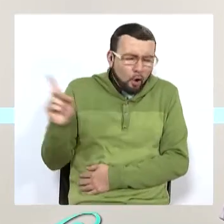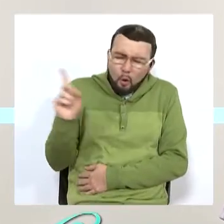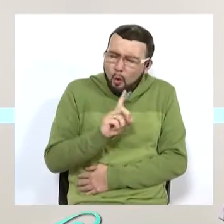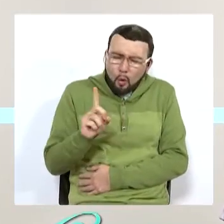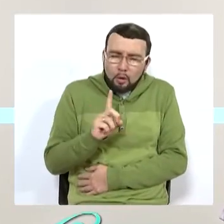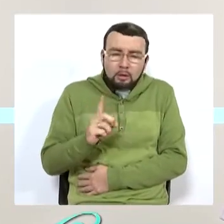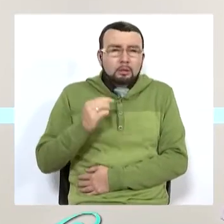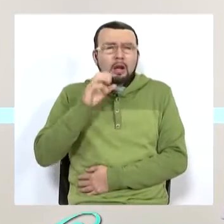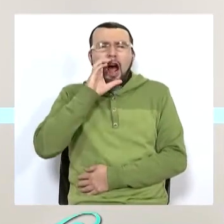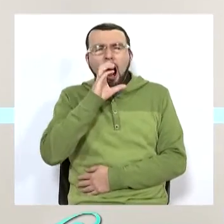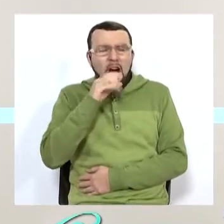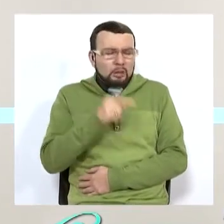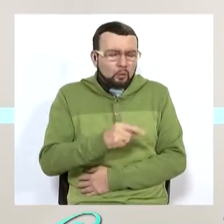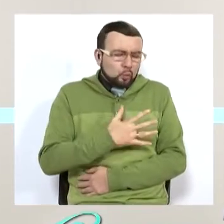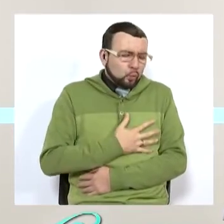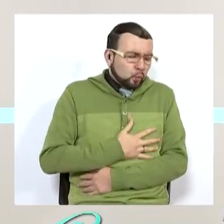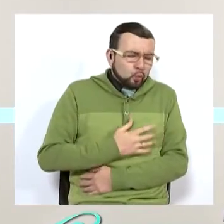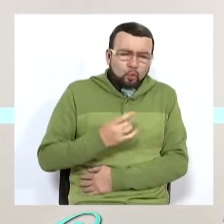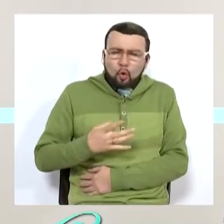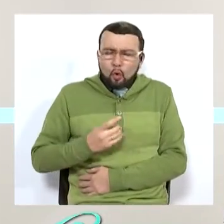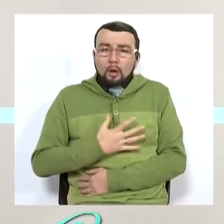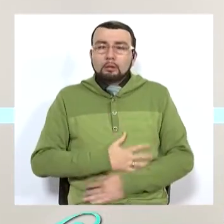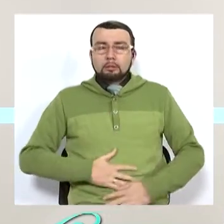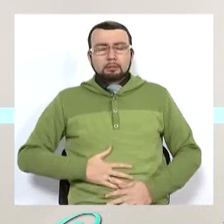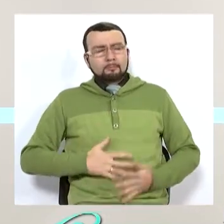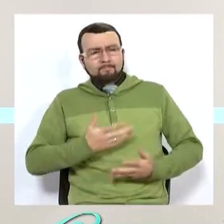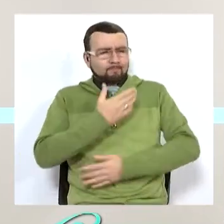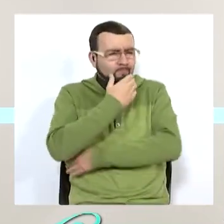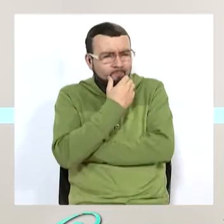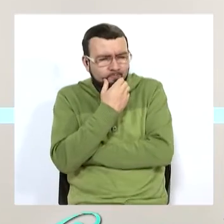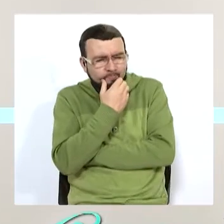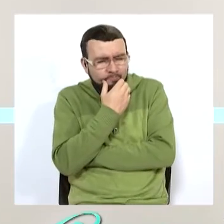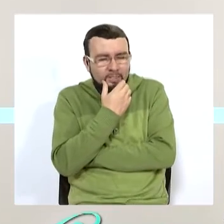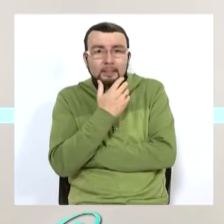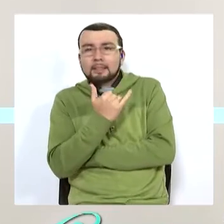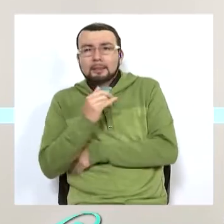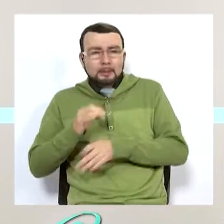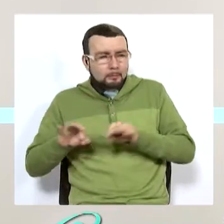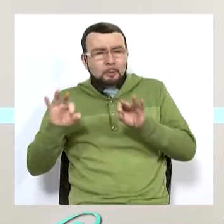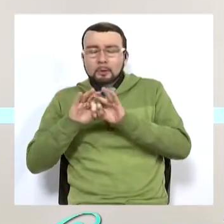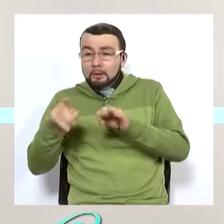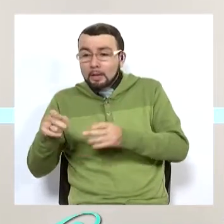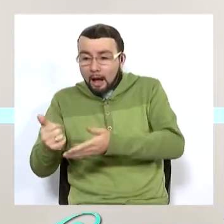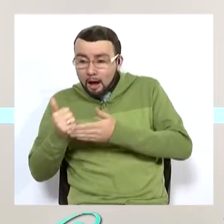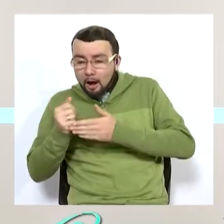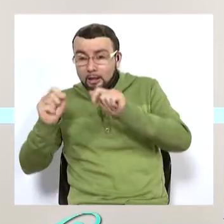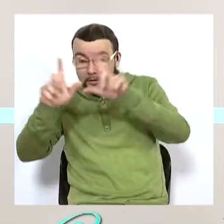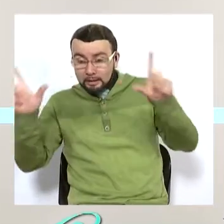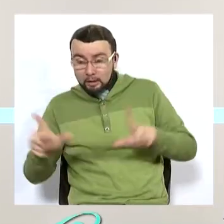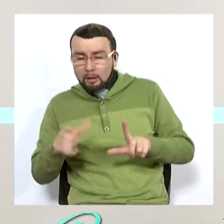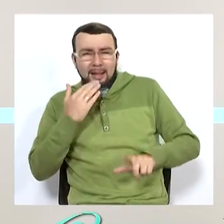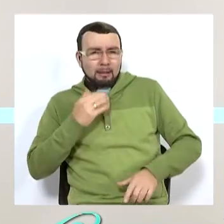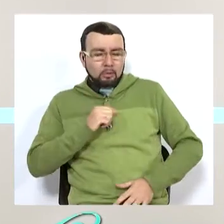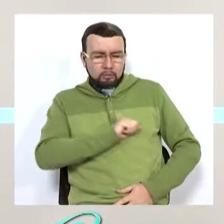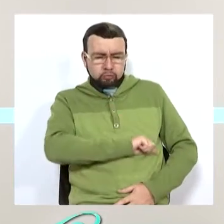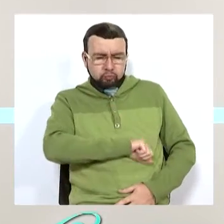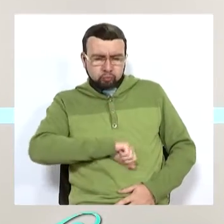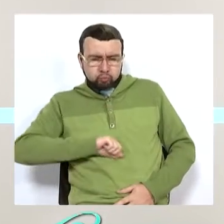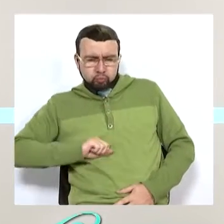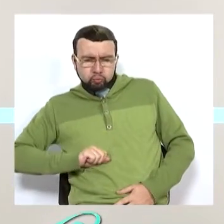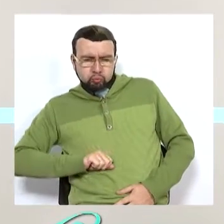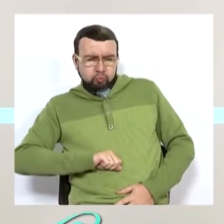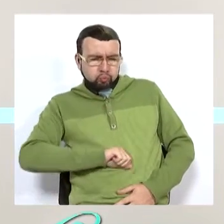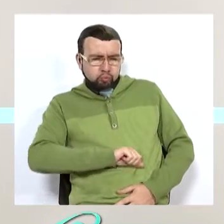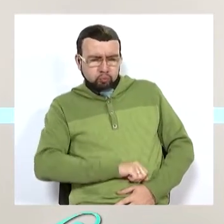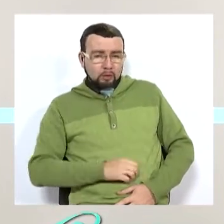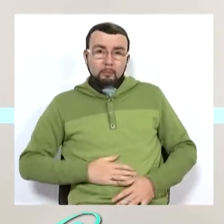paciente grita de dolor. Entonces, importante las ayudas diagnósticas. En las ayudas diagnósticas lo primero que hay que hacer pues, es un buen